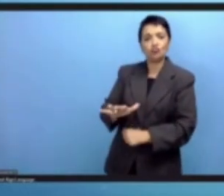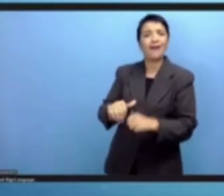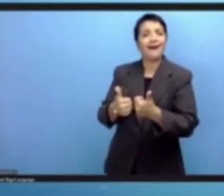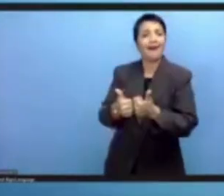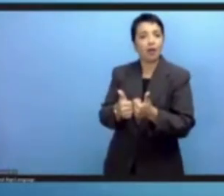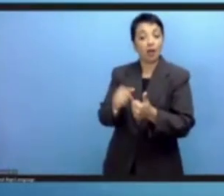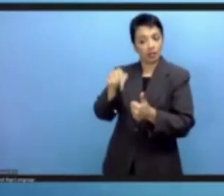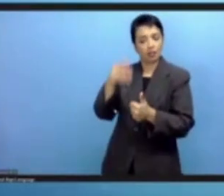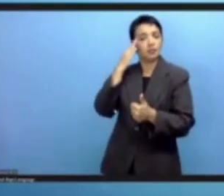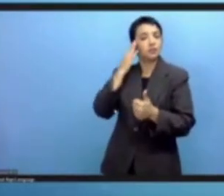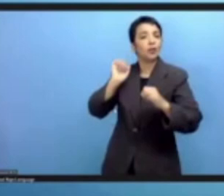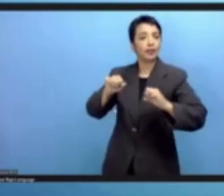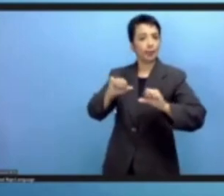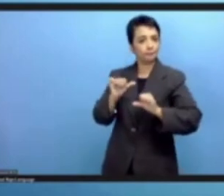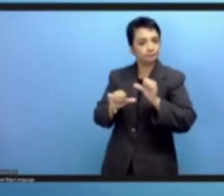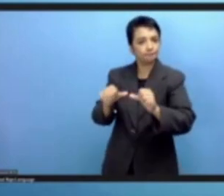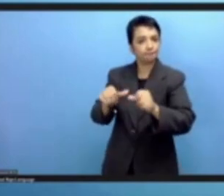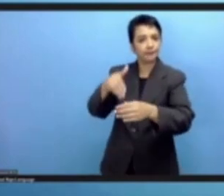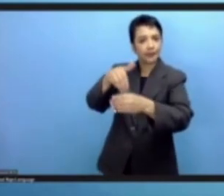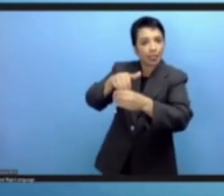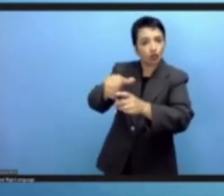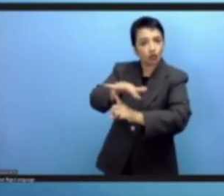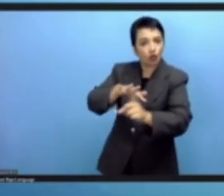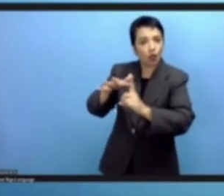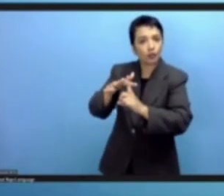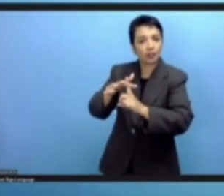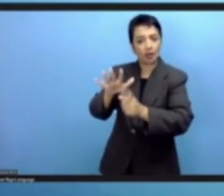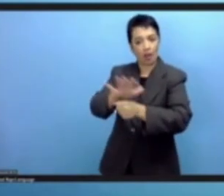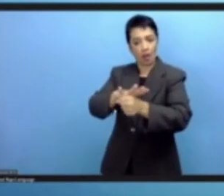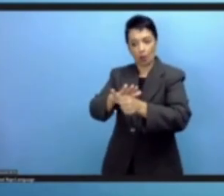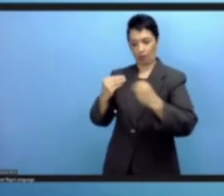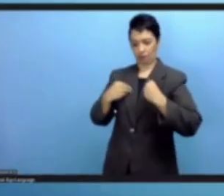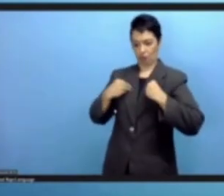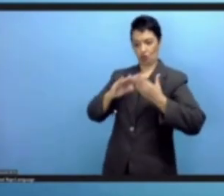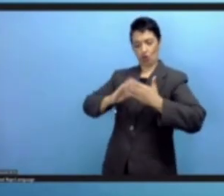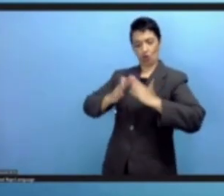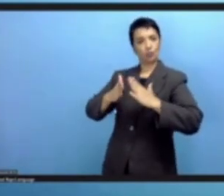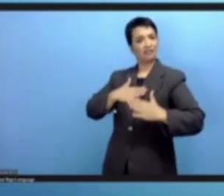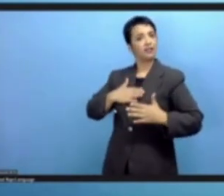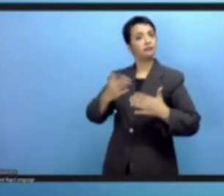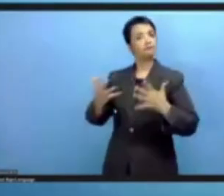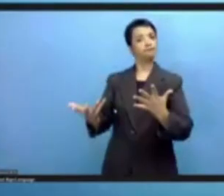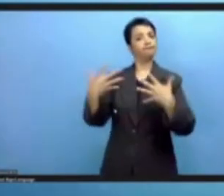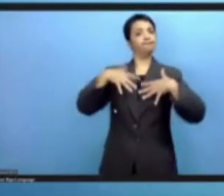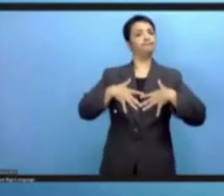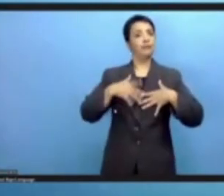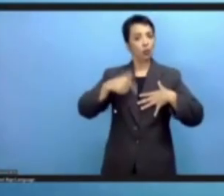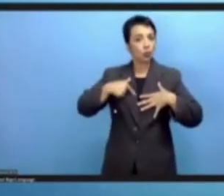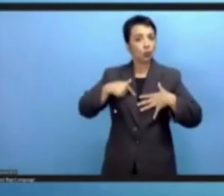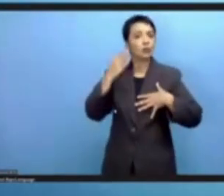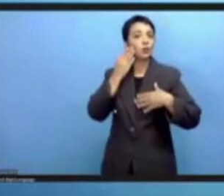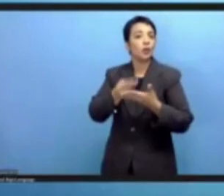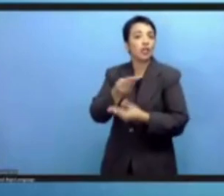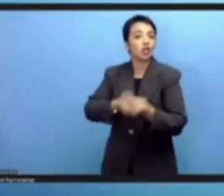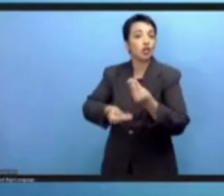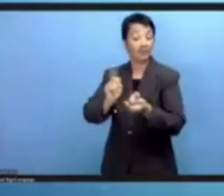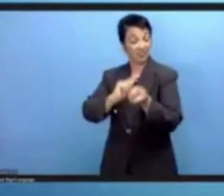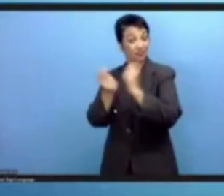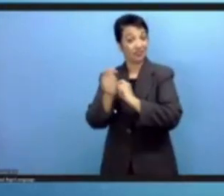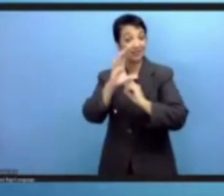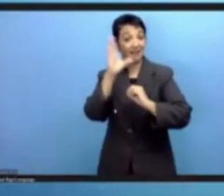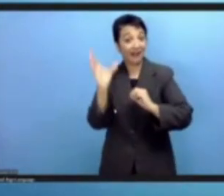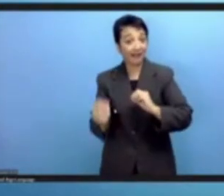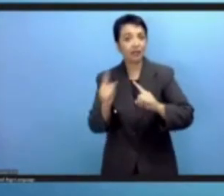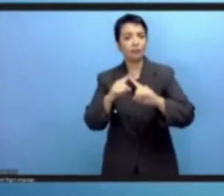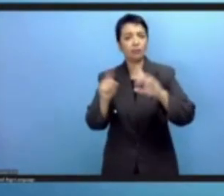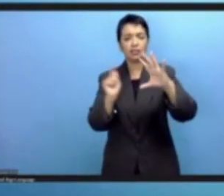las comunidades para probar que la aprovechen ampliando las telecomunicaciones sus ecosistemas para incluir soluciones orientadas a